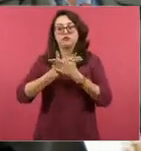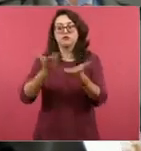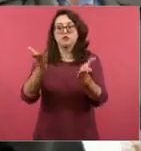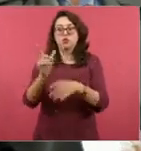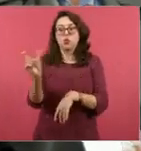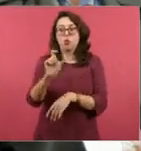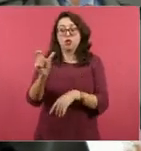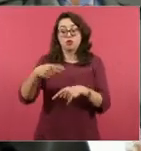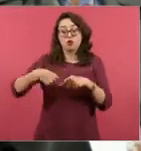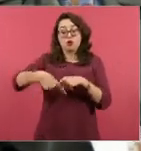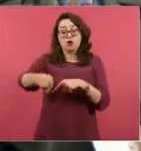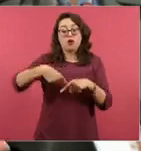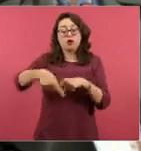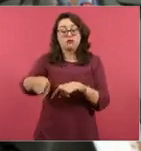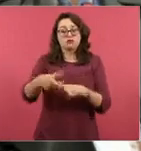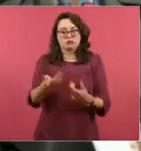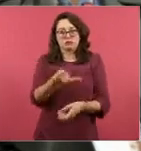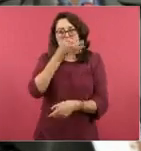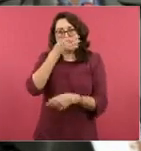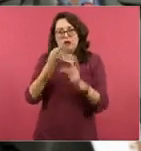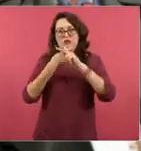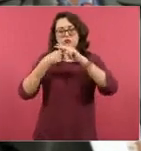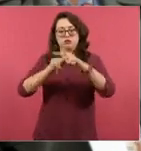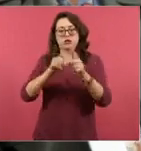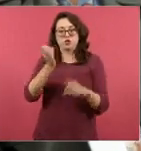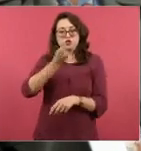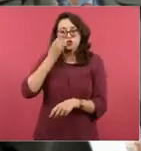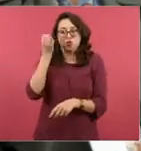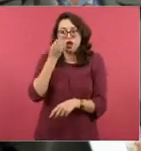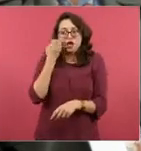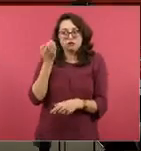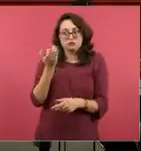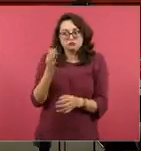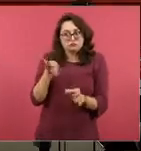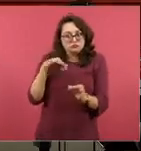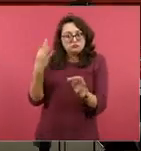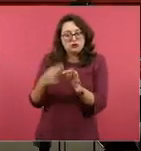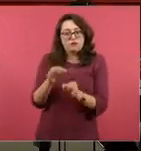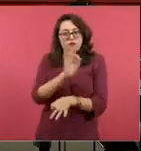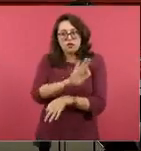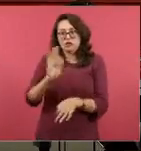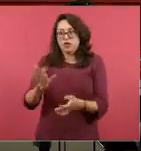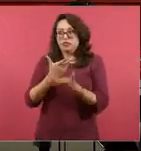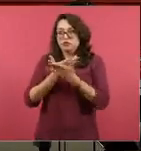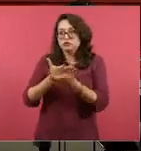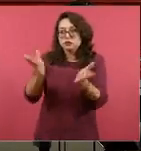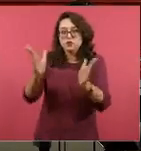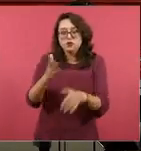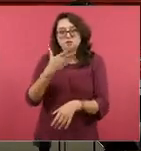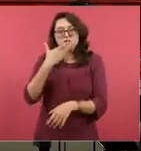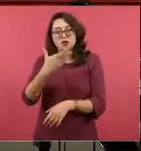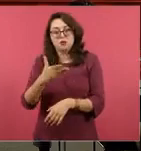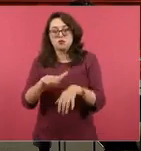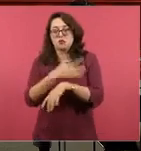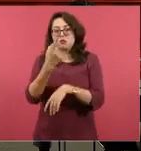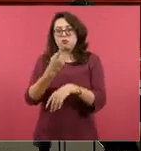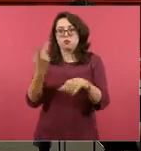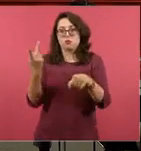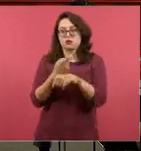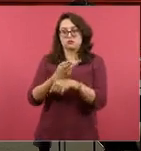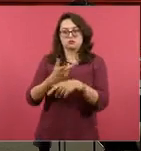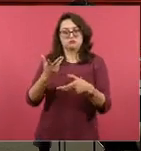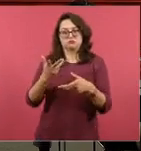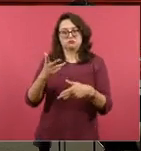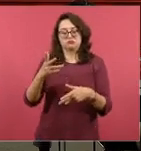aulas o tienen una fecha estimada para que pues estén en su totalidad, porque pues no en todo el país hay